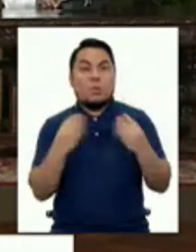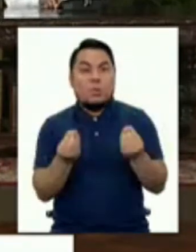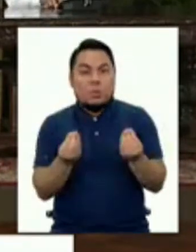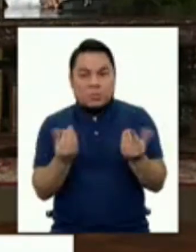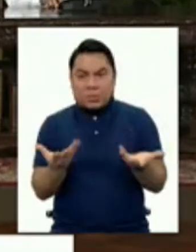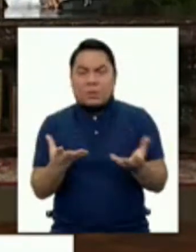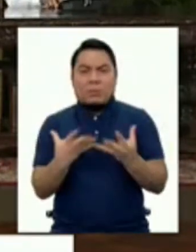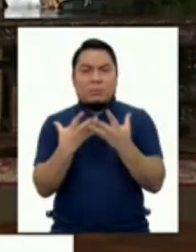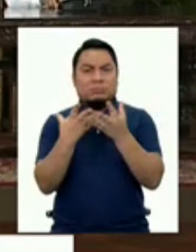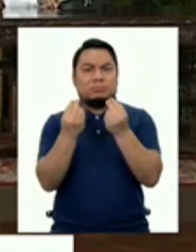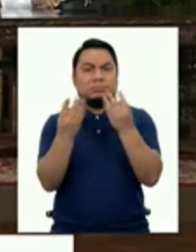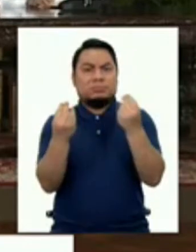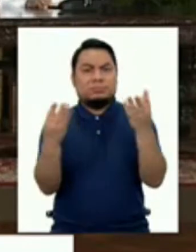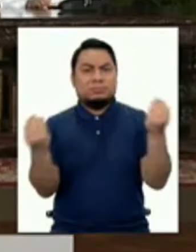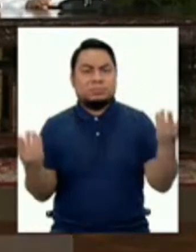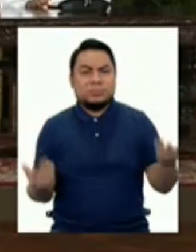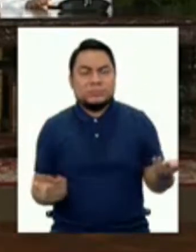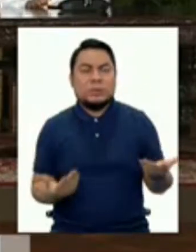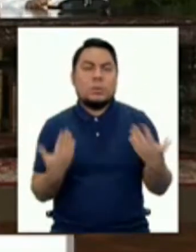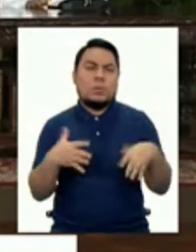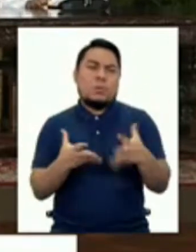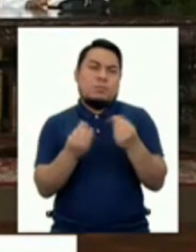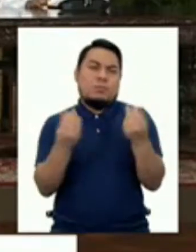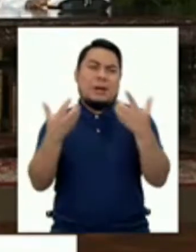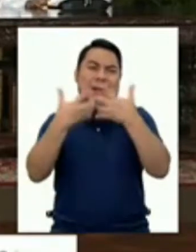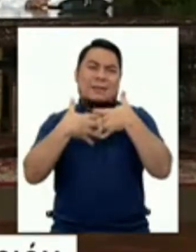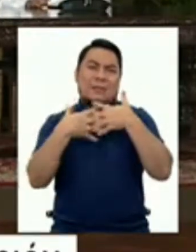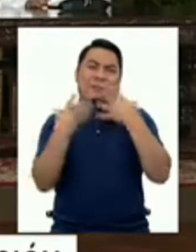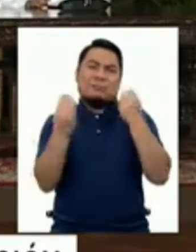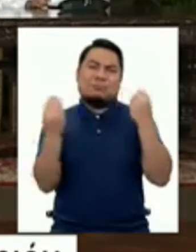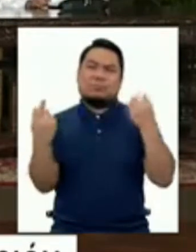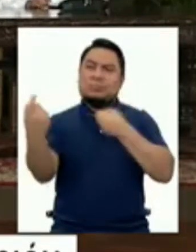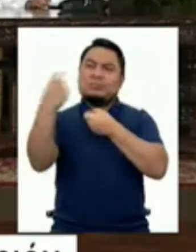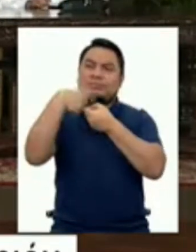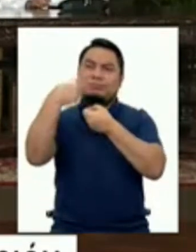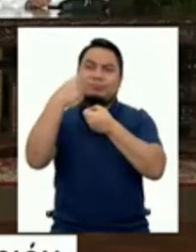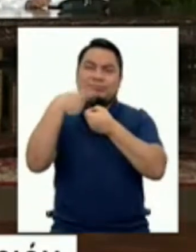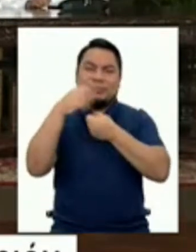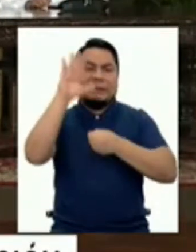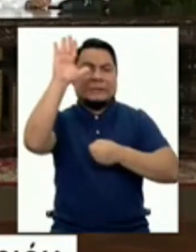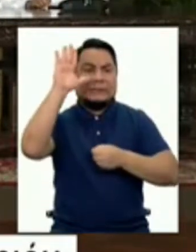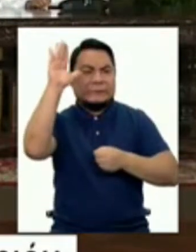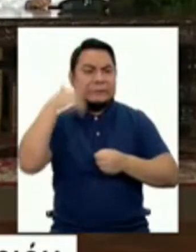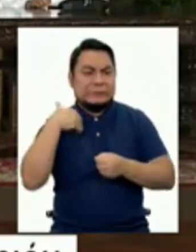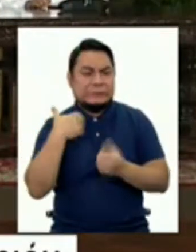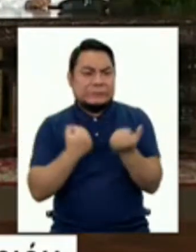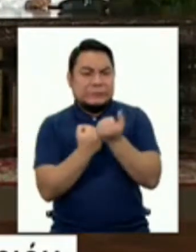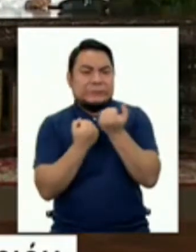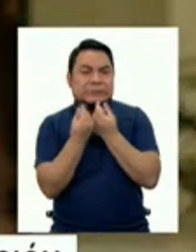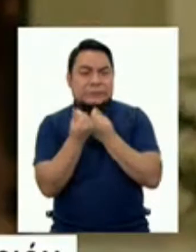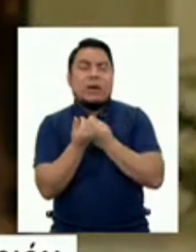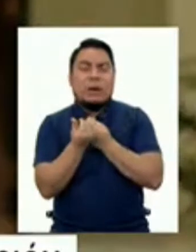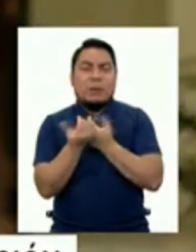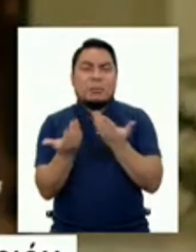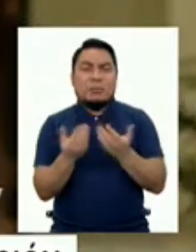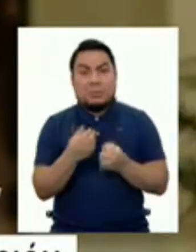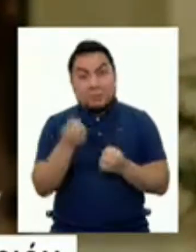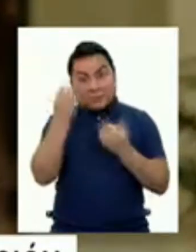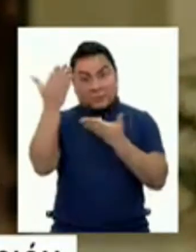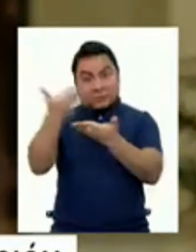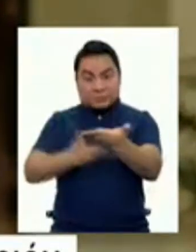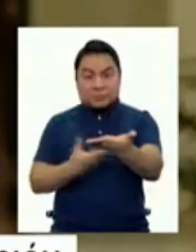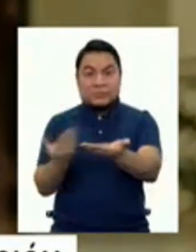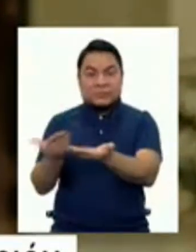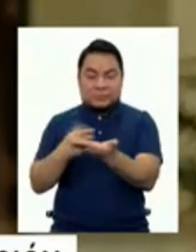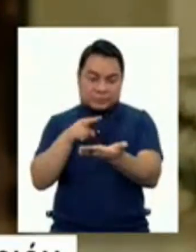cantidad de empresas que se han acogido. Miren, el dato que tenemos actualmente